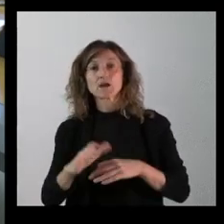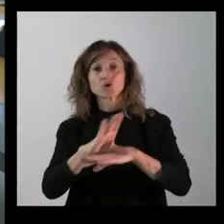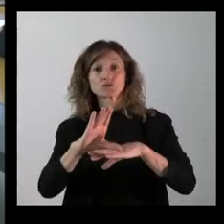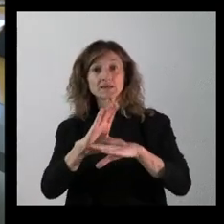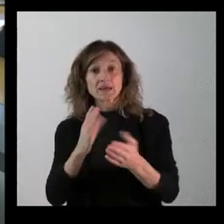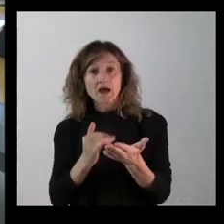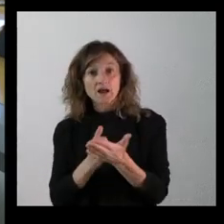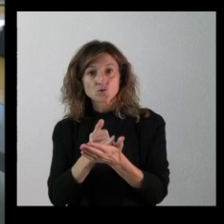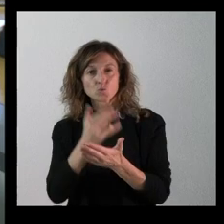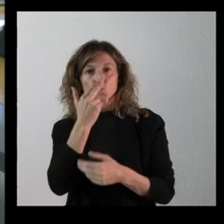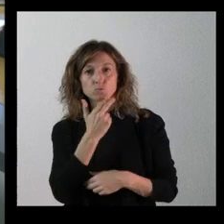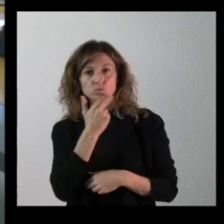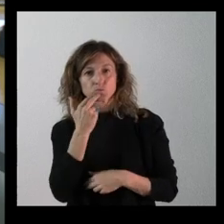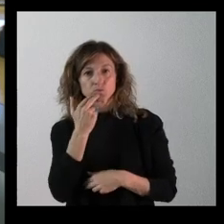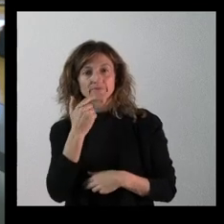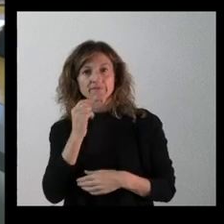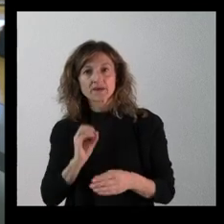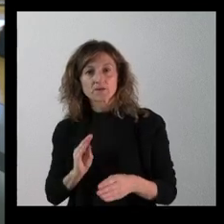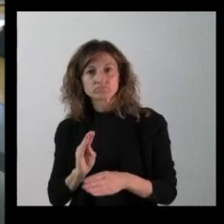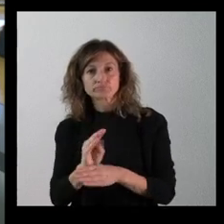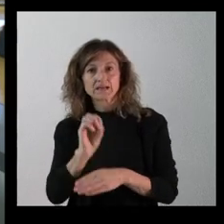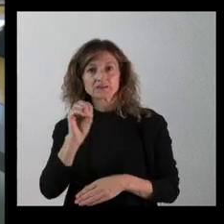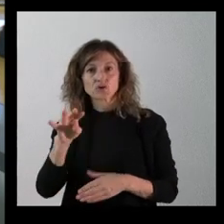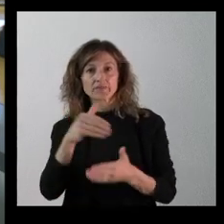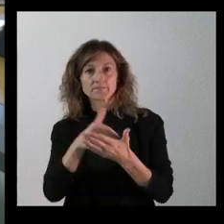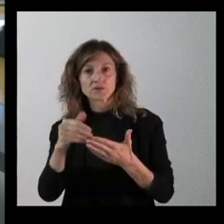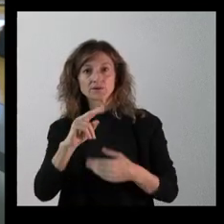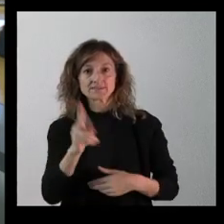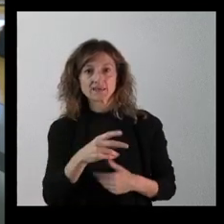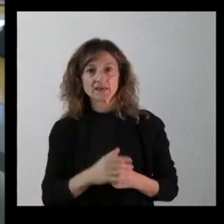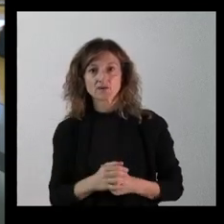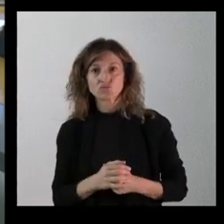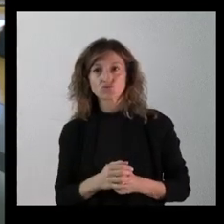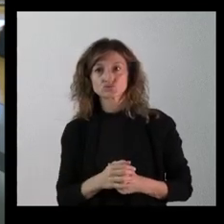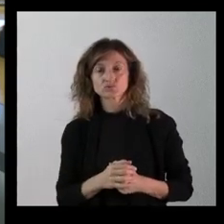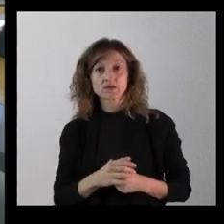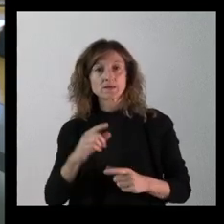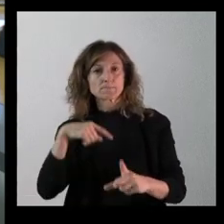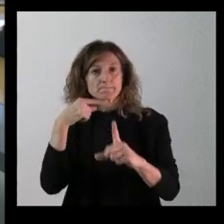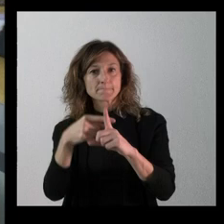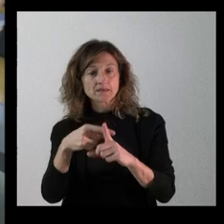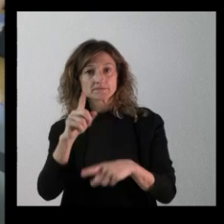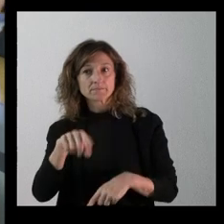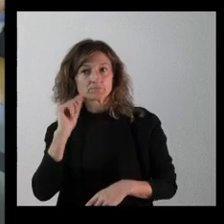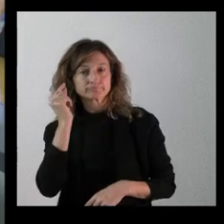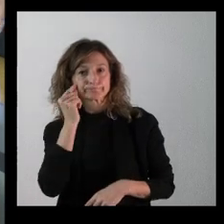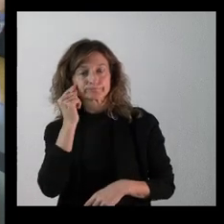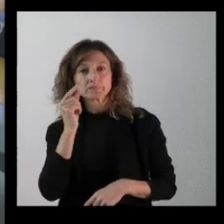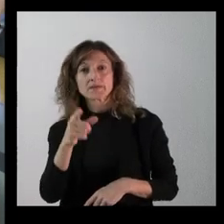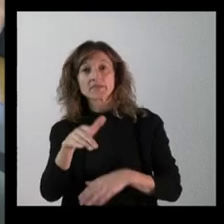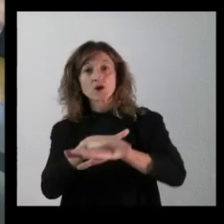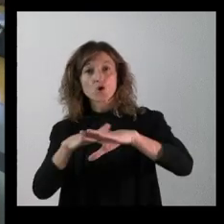de agricultura Se comprometió a aportar 14 millones de euros y además también hemos sabido que el gobierno